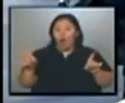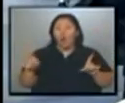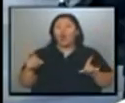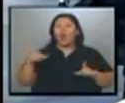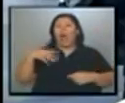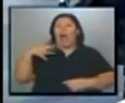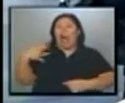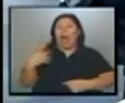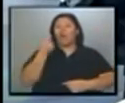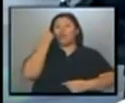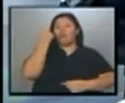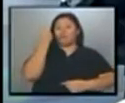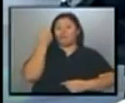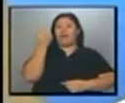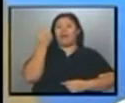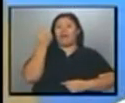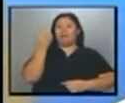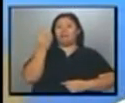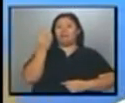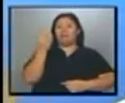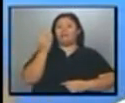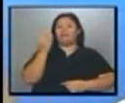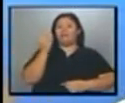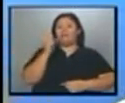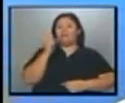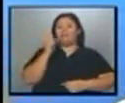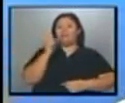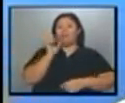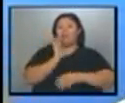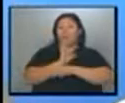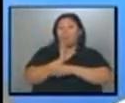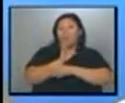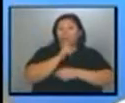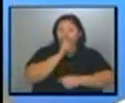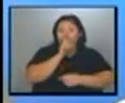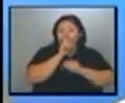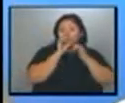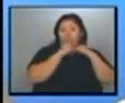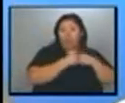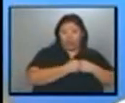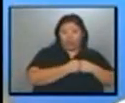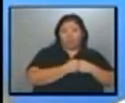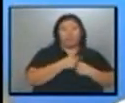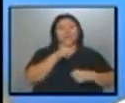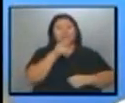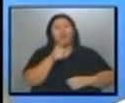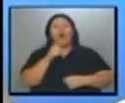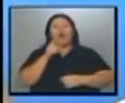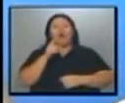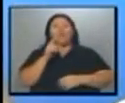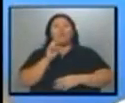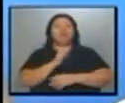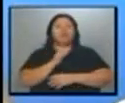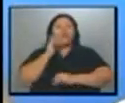blanco sobre negro un tema que es delicado, que es la adopción y lo difícil y engorroso que es adoptar. Claro. ¿No? Por